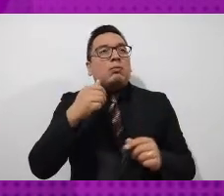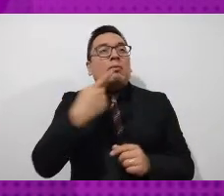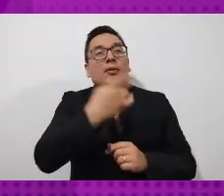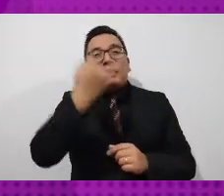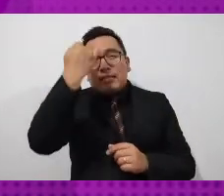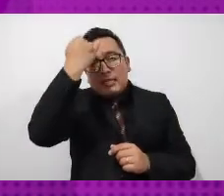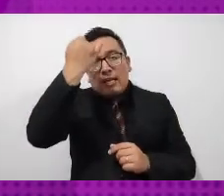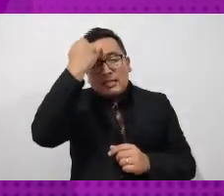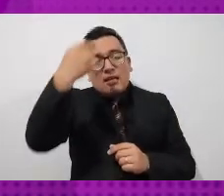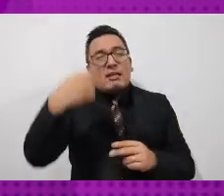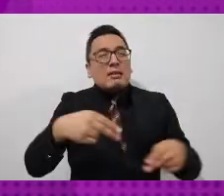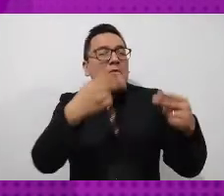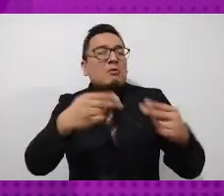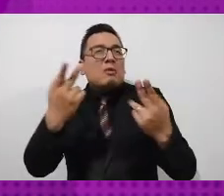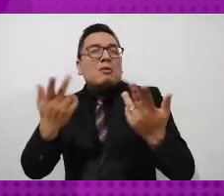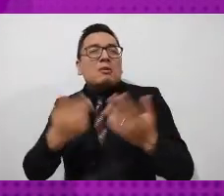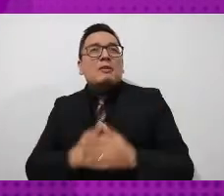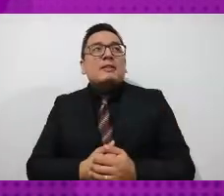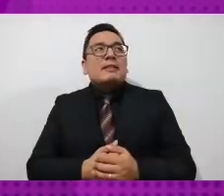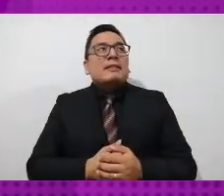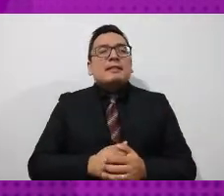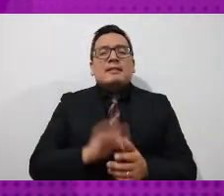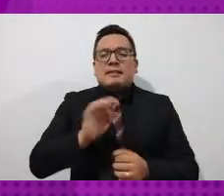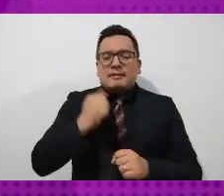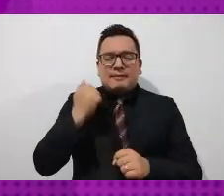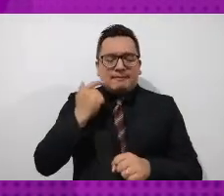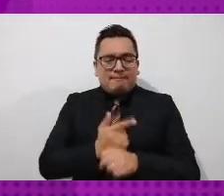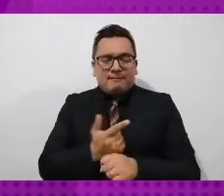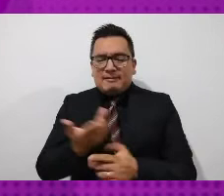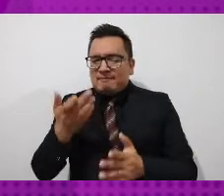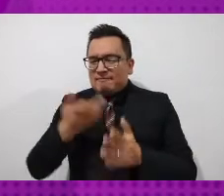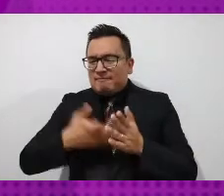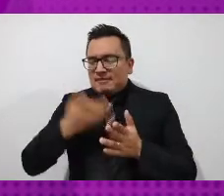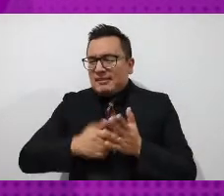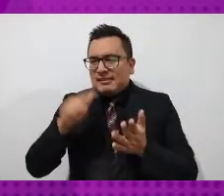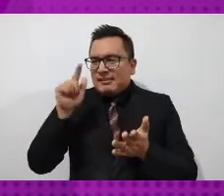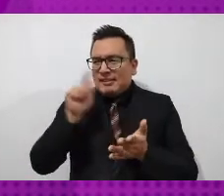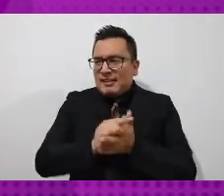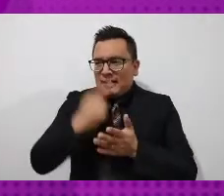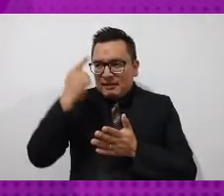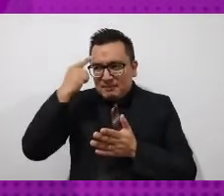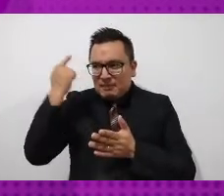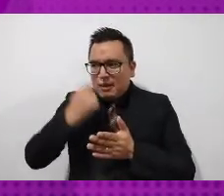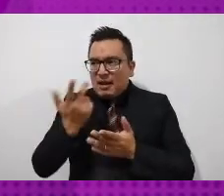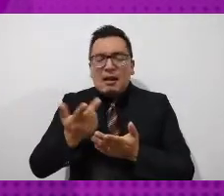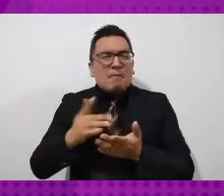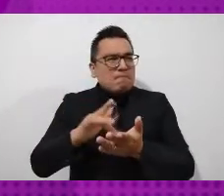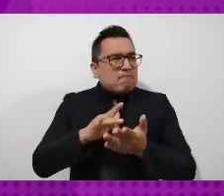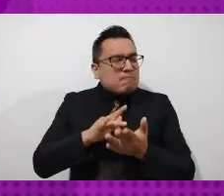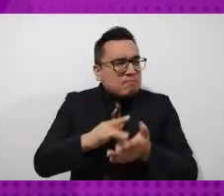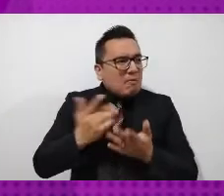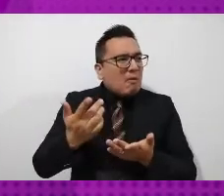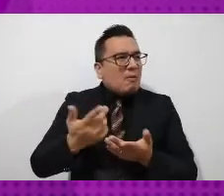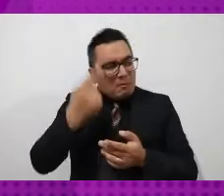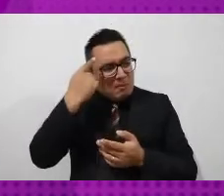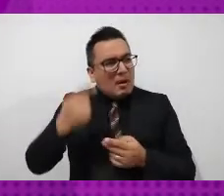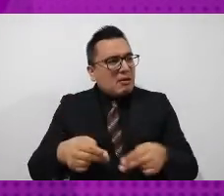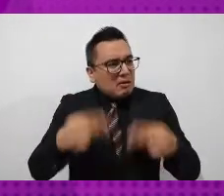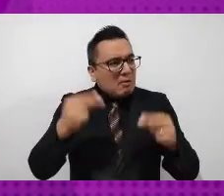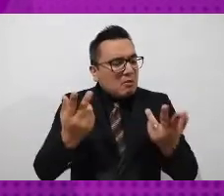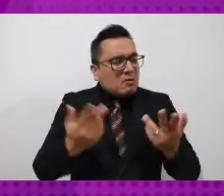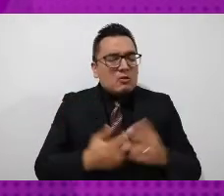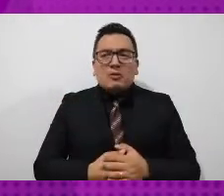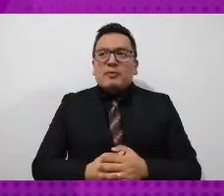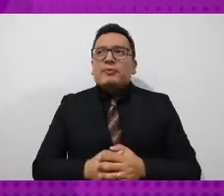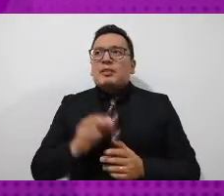que falta mejorar una ley de fomento a la inversión, y dice, es que yo creo que una ley de fomento a la inversión podría